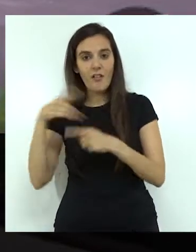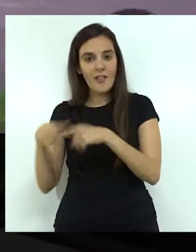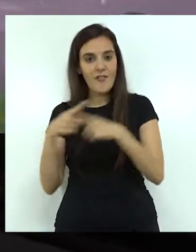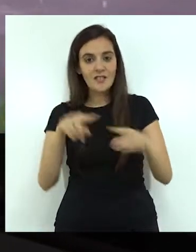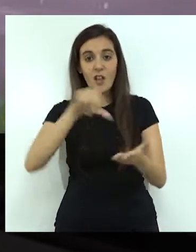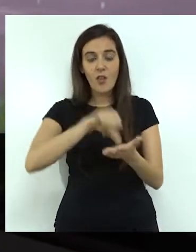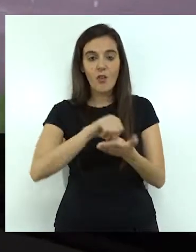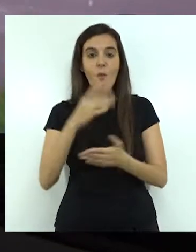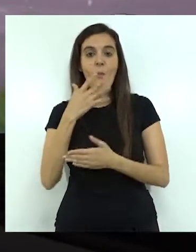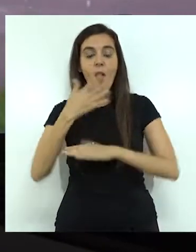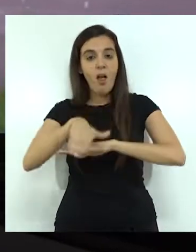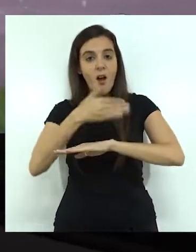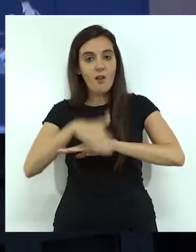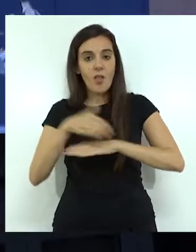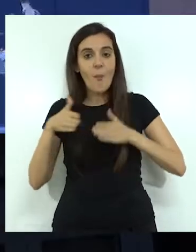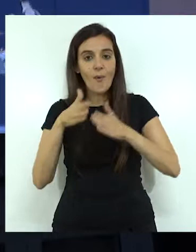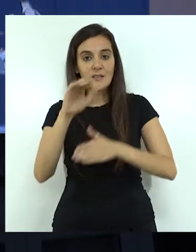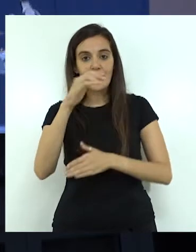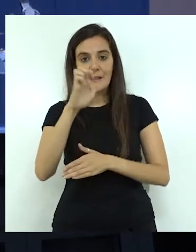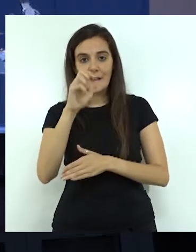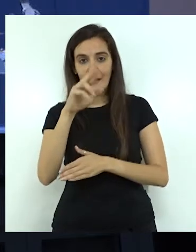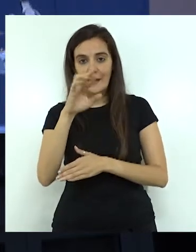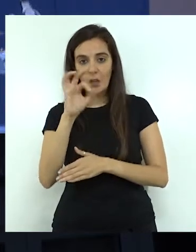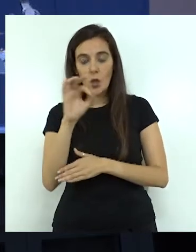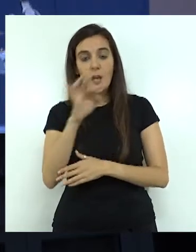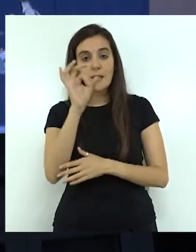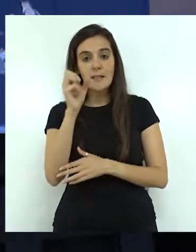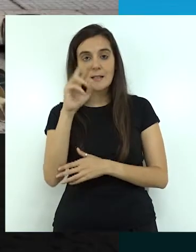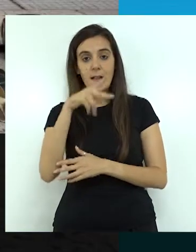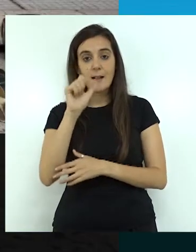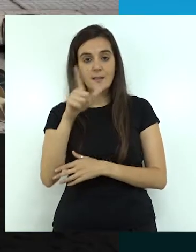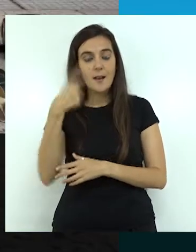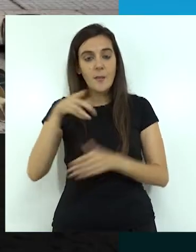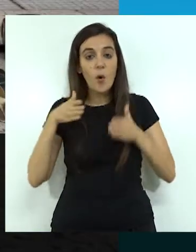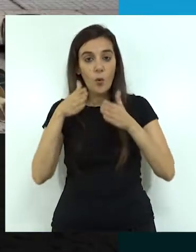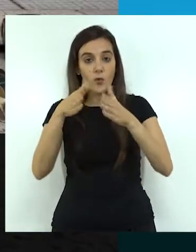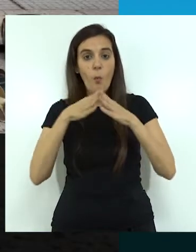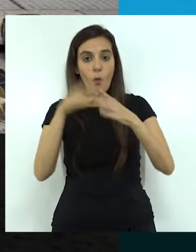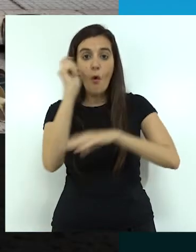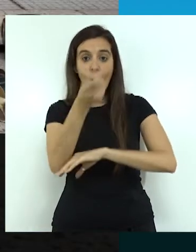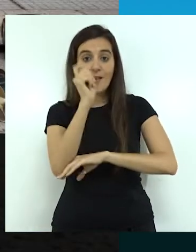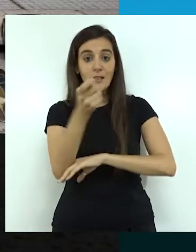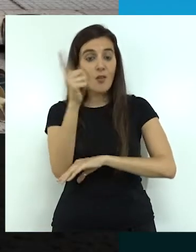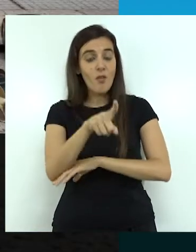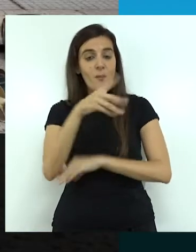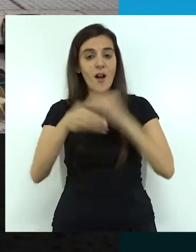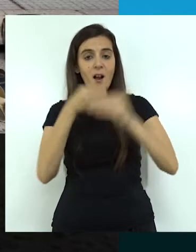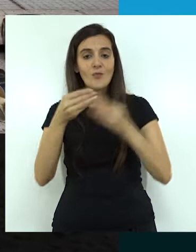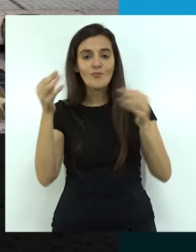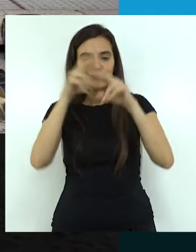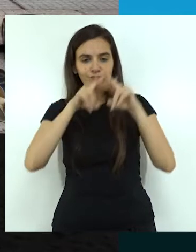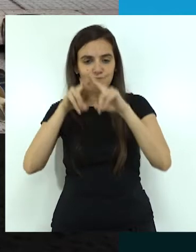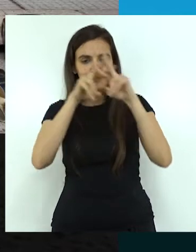pasaje recreo y el sarchal así como un cuartillo del puerto pesquero donde se han intervenido además de dispositivos telefónicos